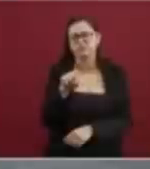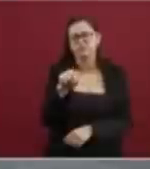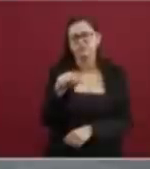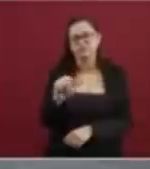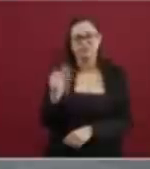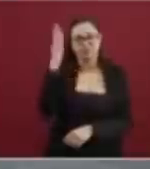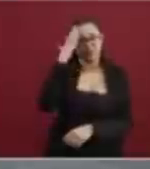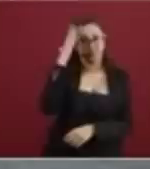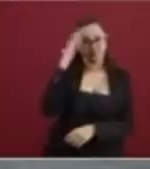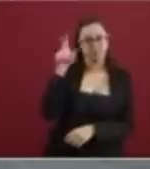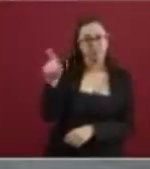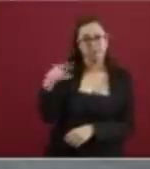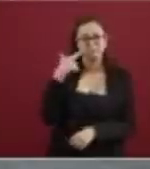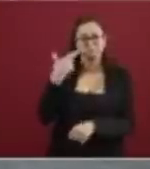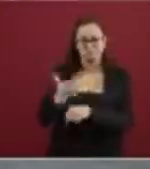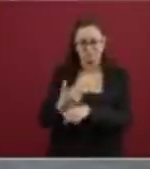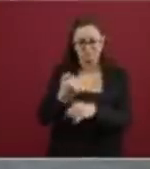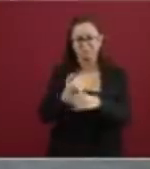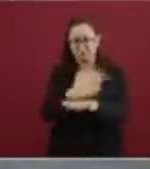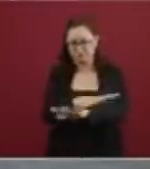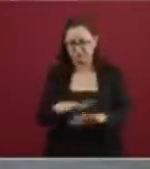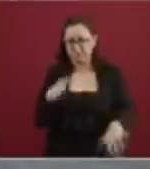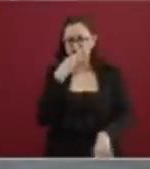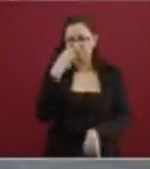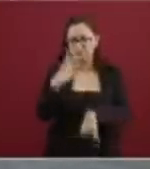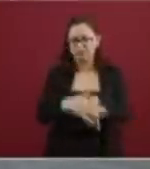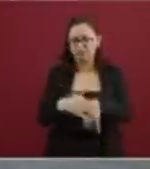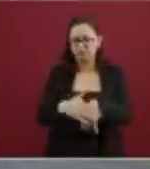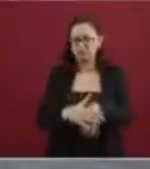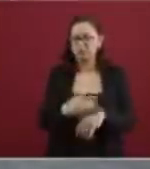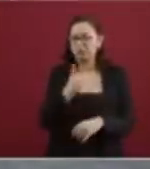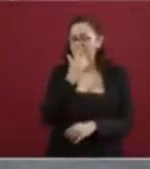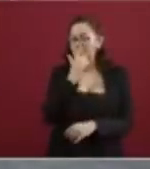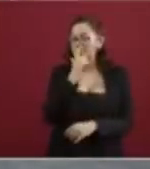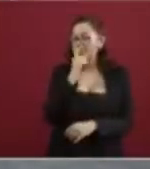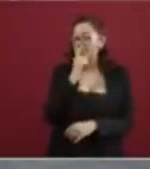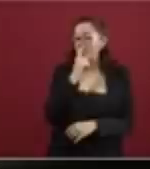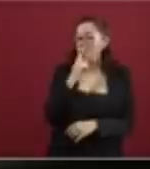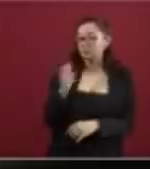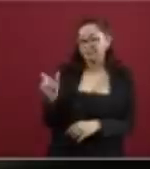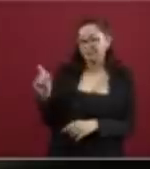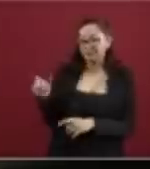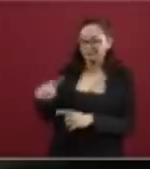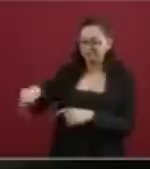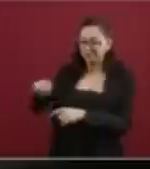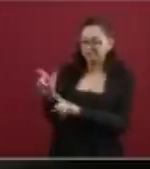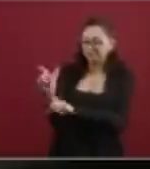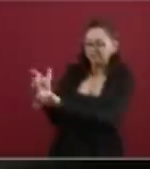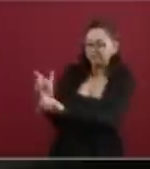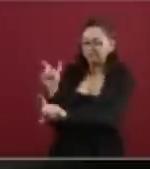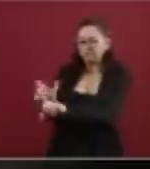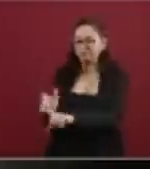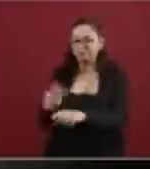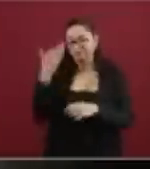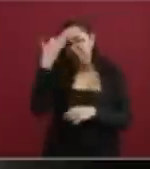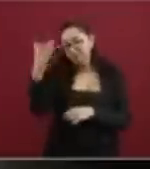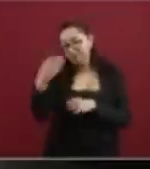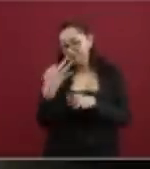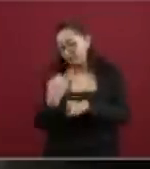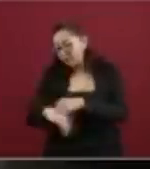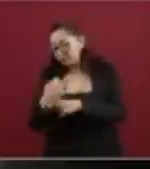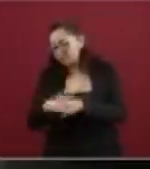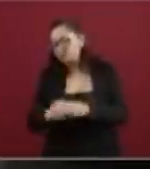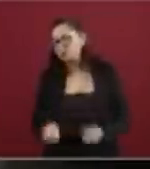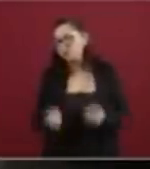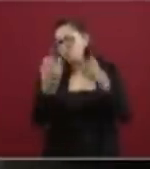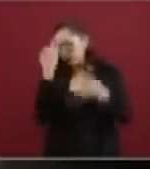señor presidente. Se entiende que esta medida es temporal. ¿Cuánto tiempo estaría usted dispuesto a mantener esa seguridad?